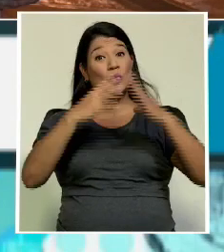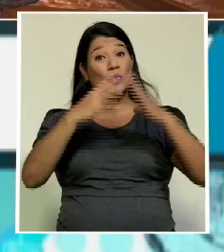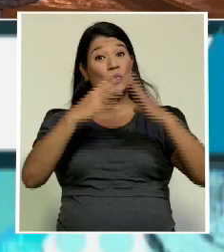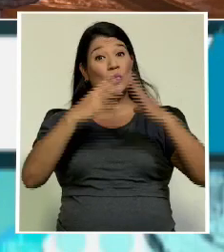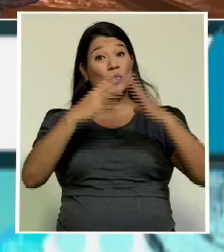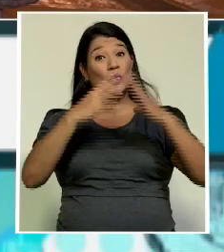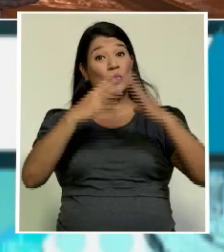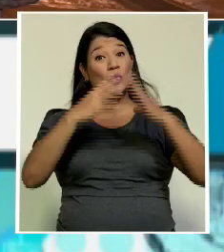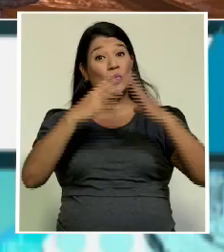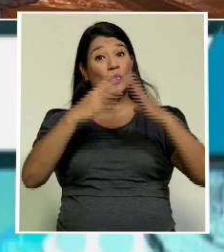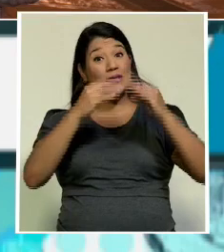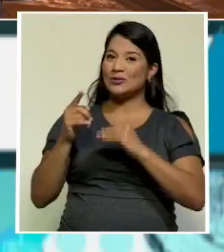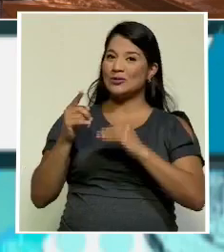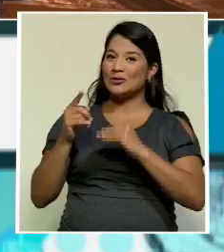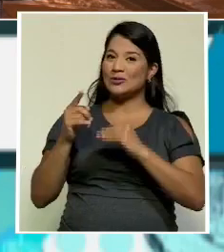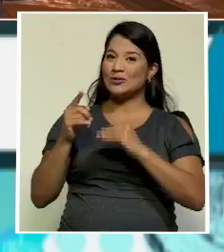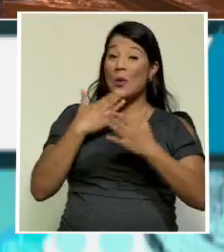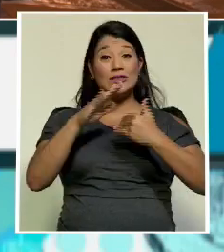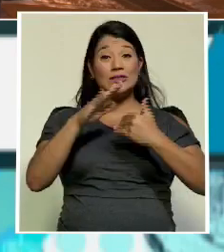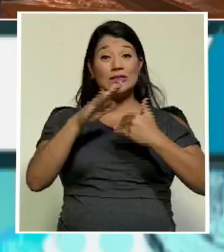Noches.